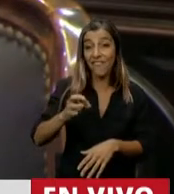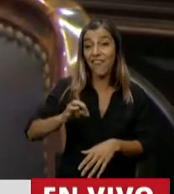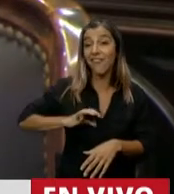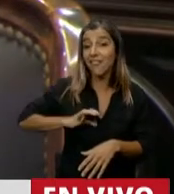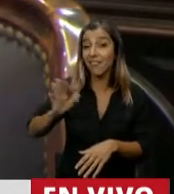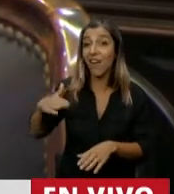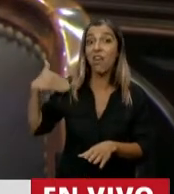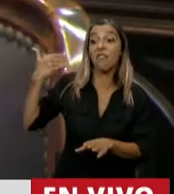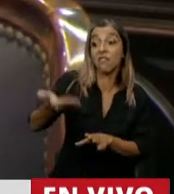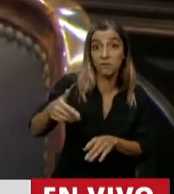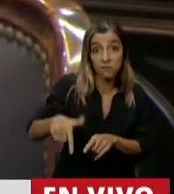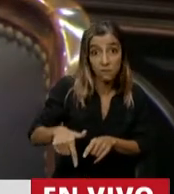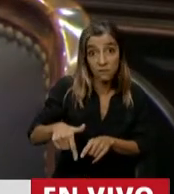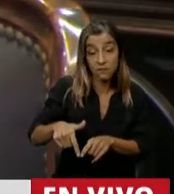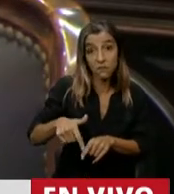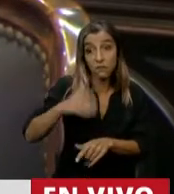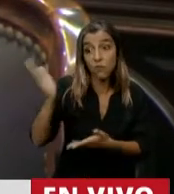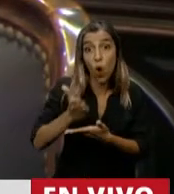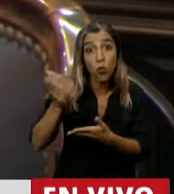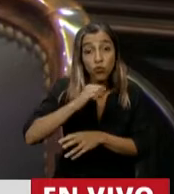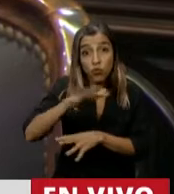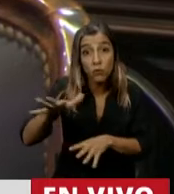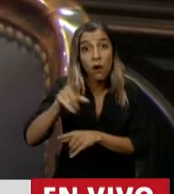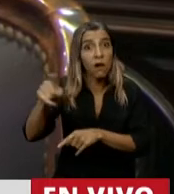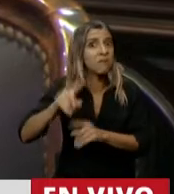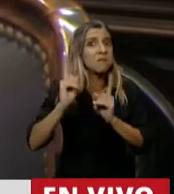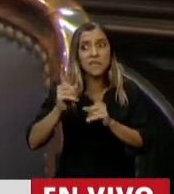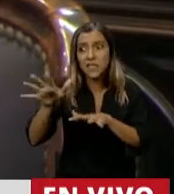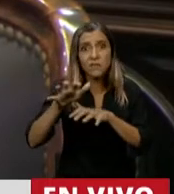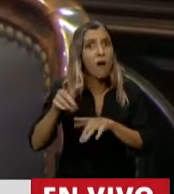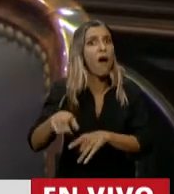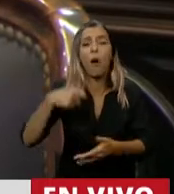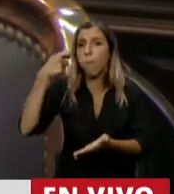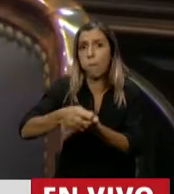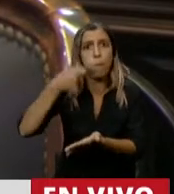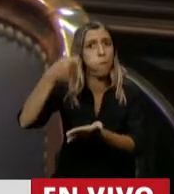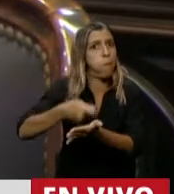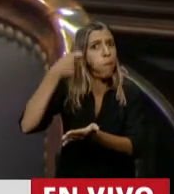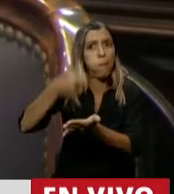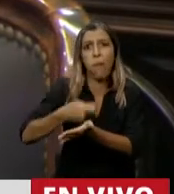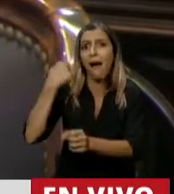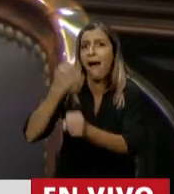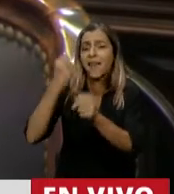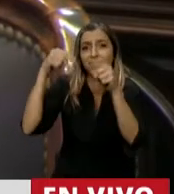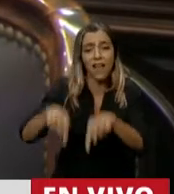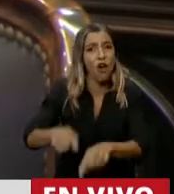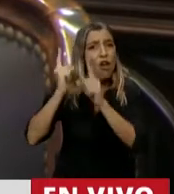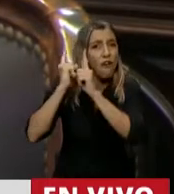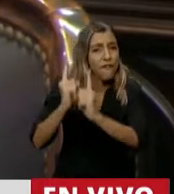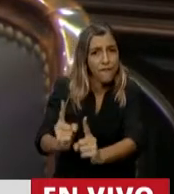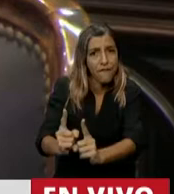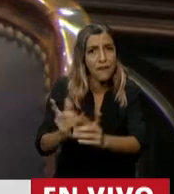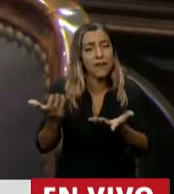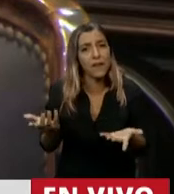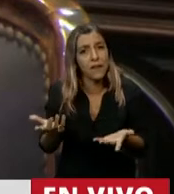productores agropecuarios siguen pagando retenciones y puso en vilo al país allá por el 2008 cuando esas